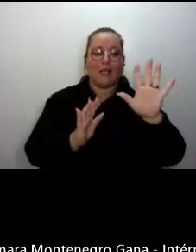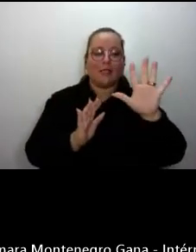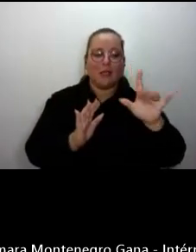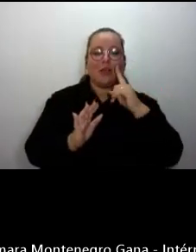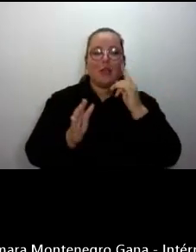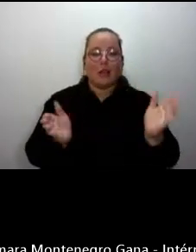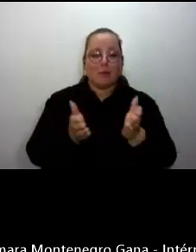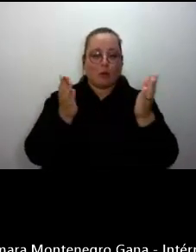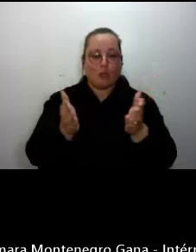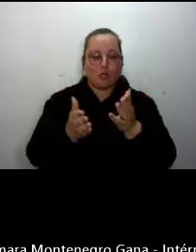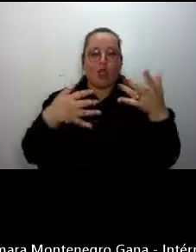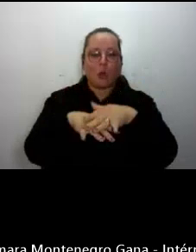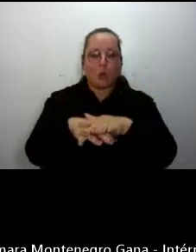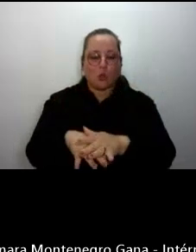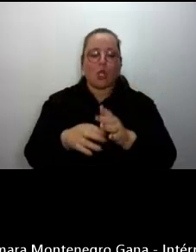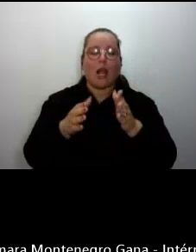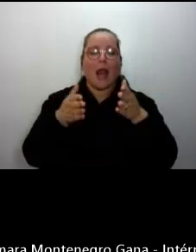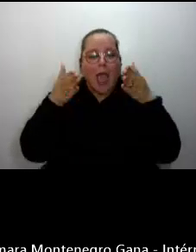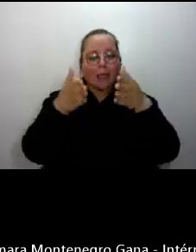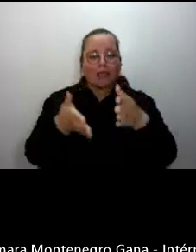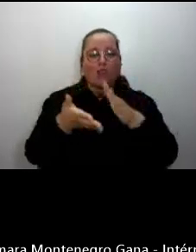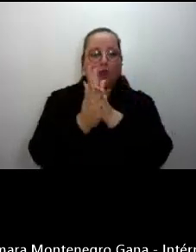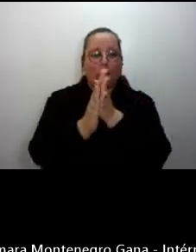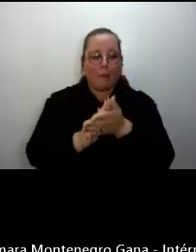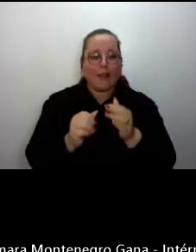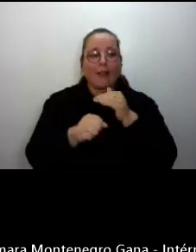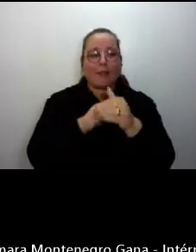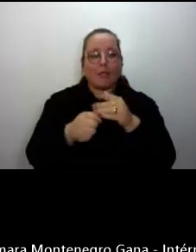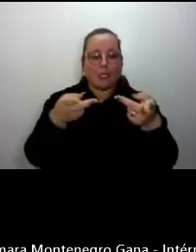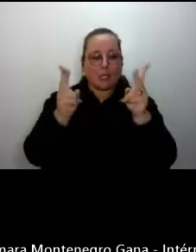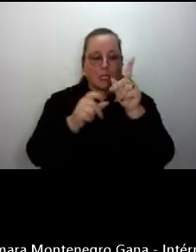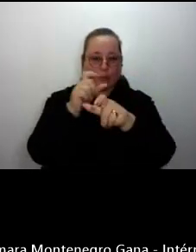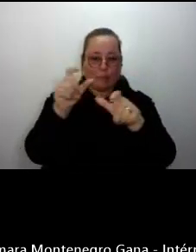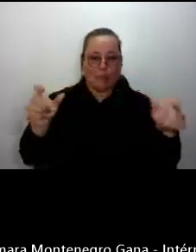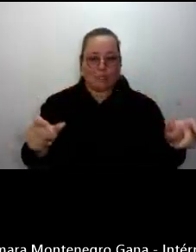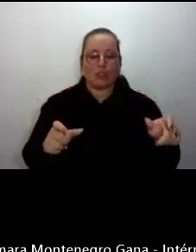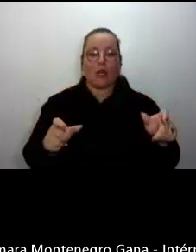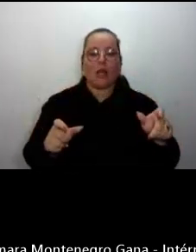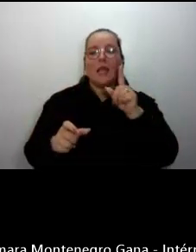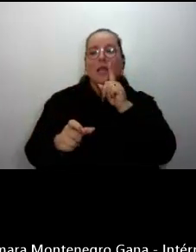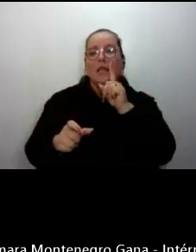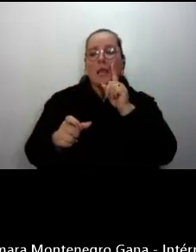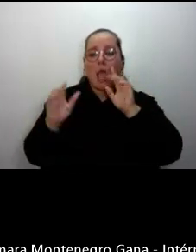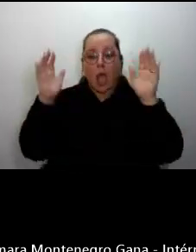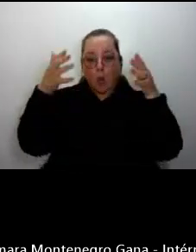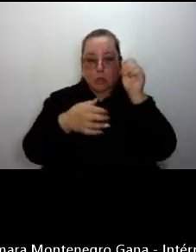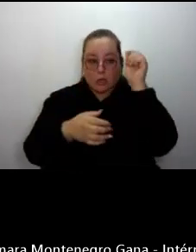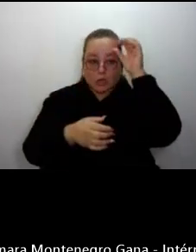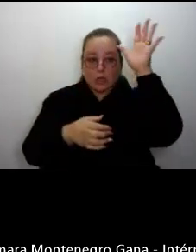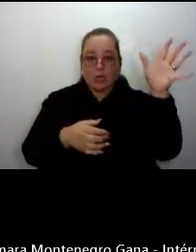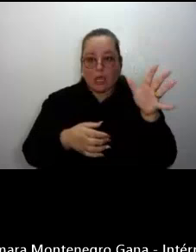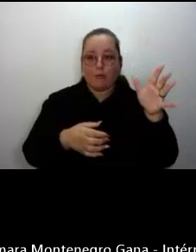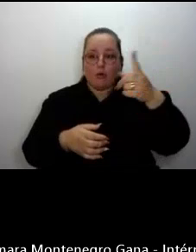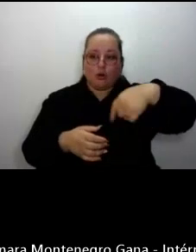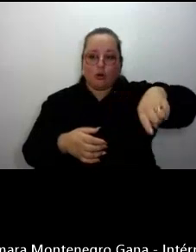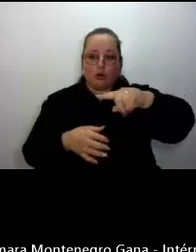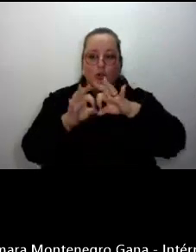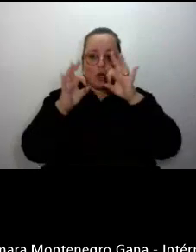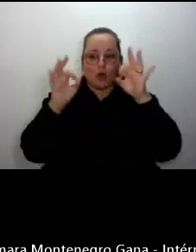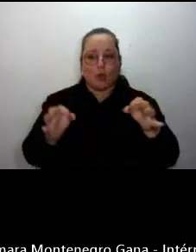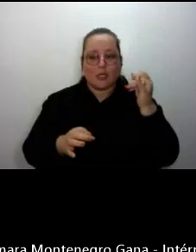la inclusión y la atención integral, ¿cierto?, y la protección de derechos de las personas con trastorno del espectro autista. En este caso nosotros en educación siempre